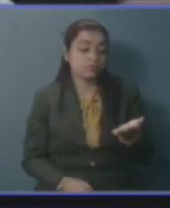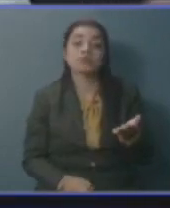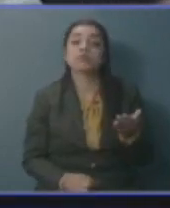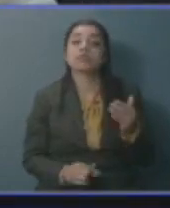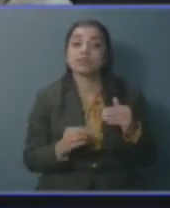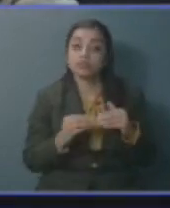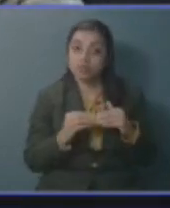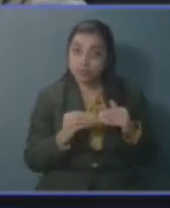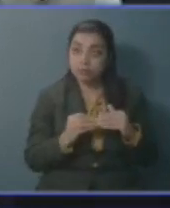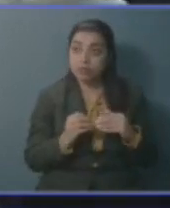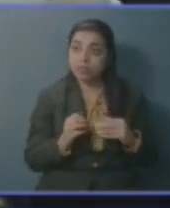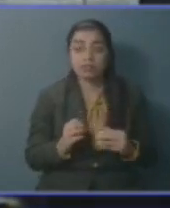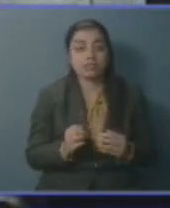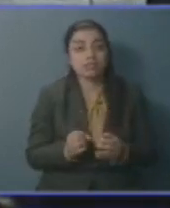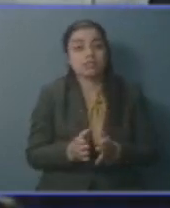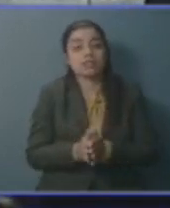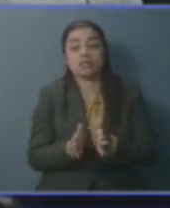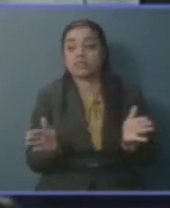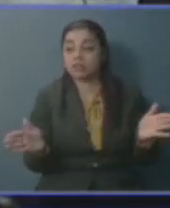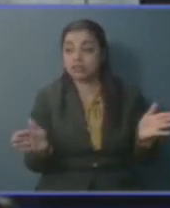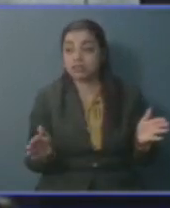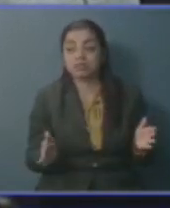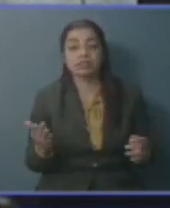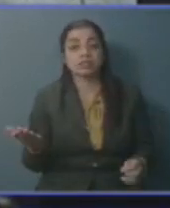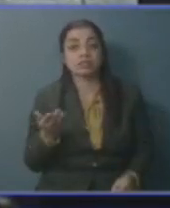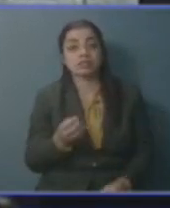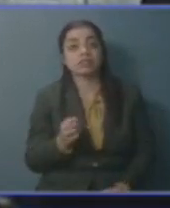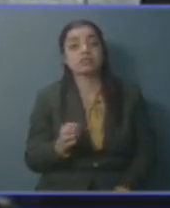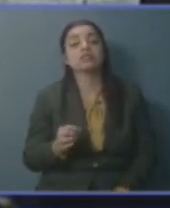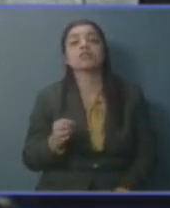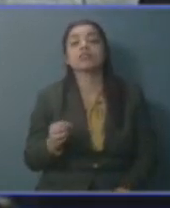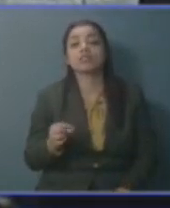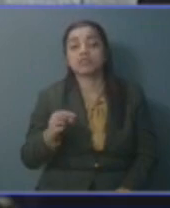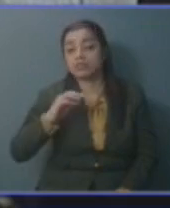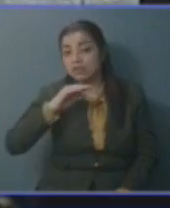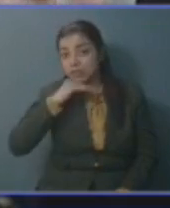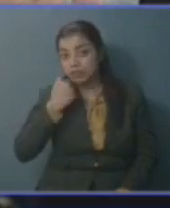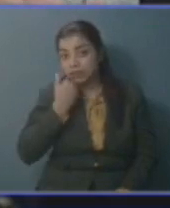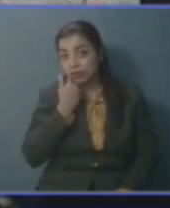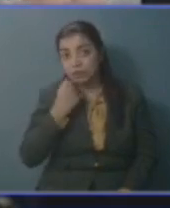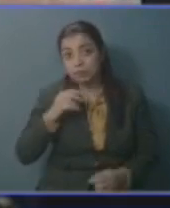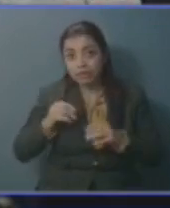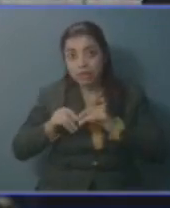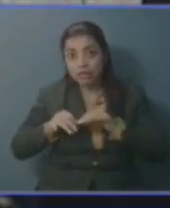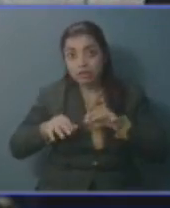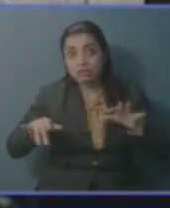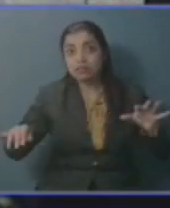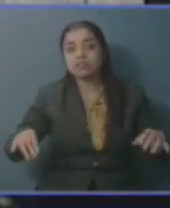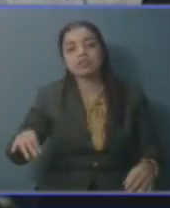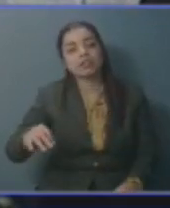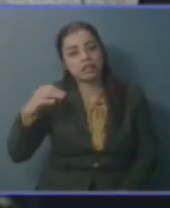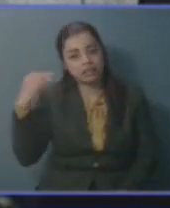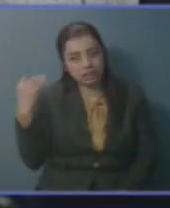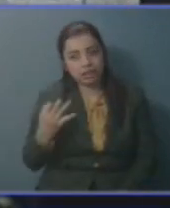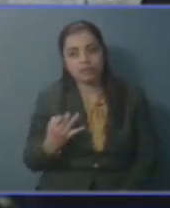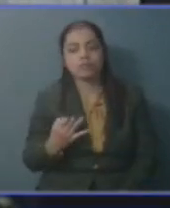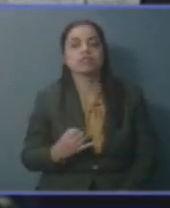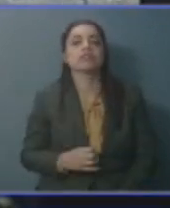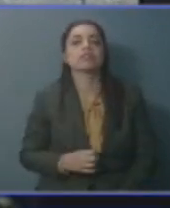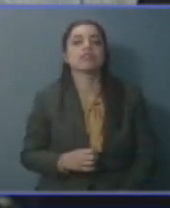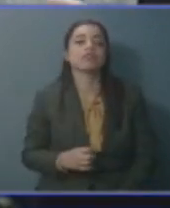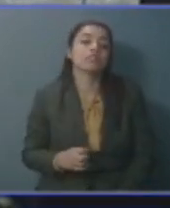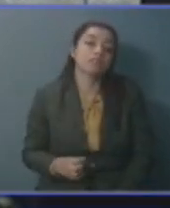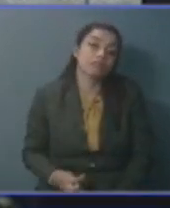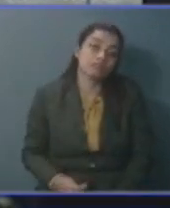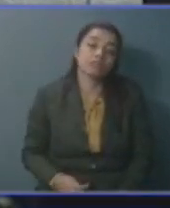sino que en el contexto general de lo que es la pandemia y lo que debería de ser la